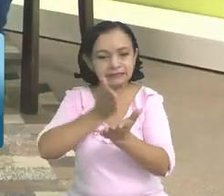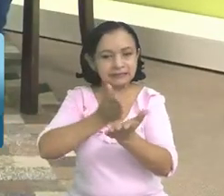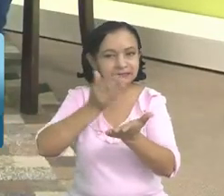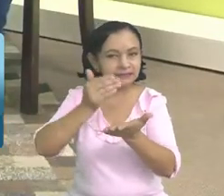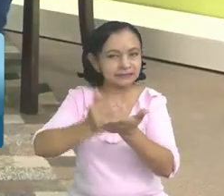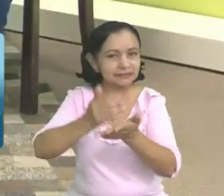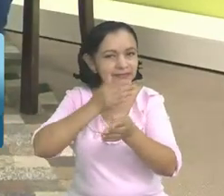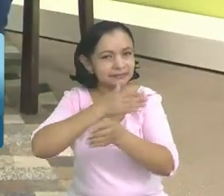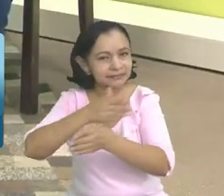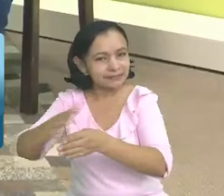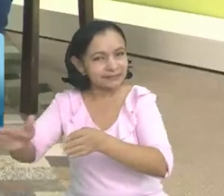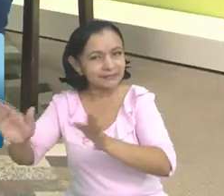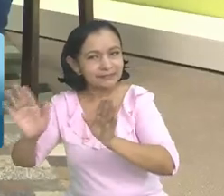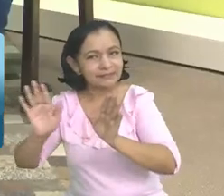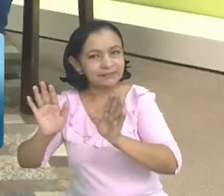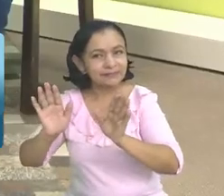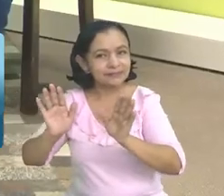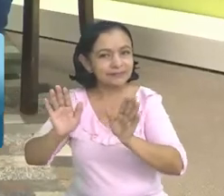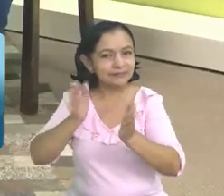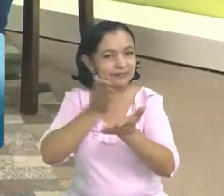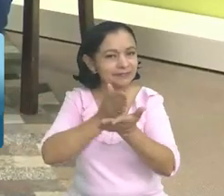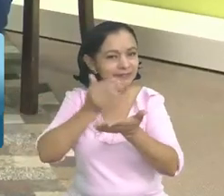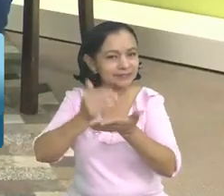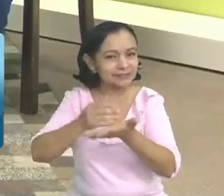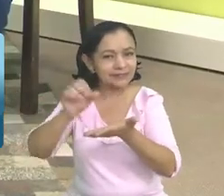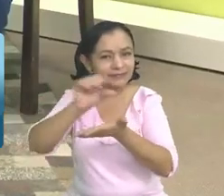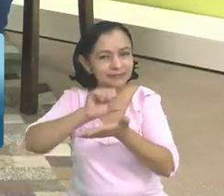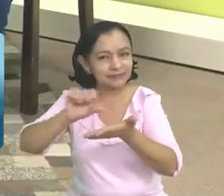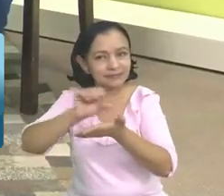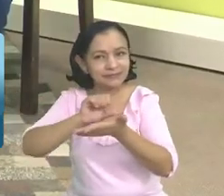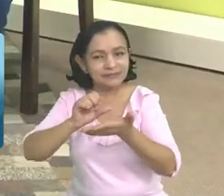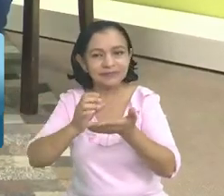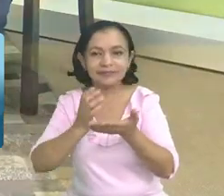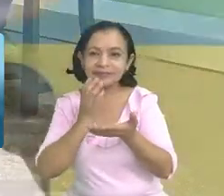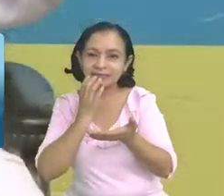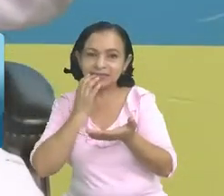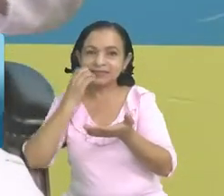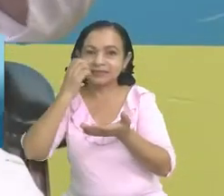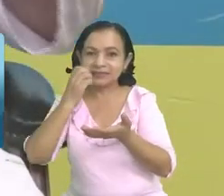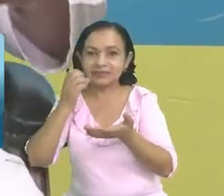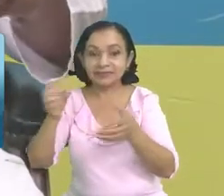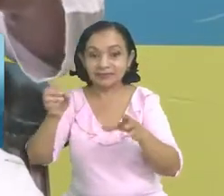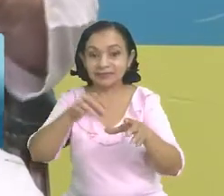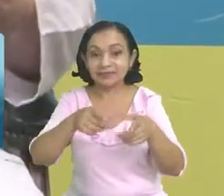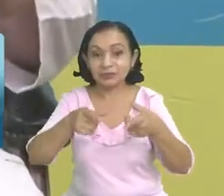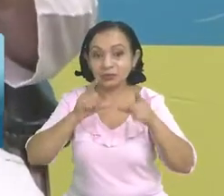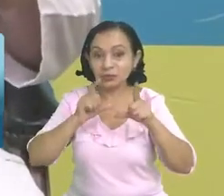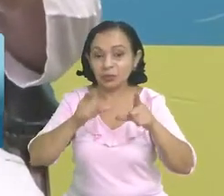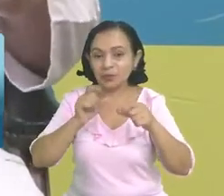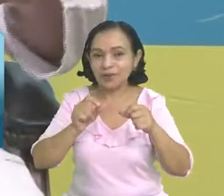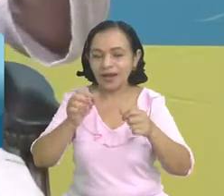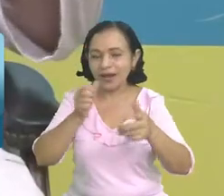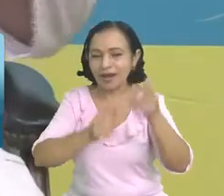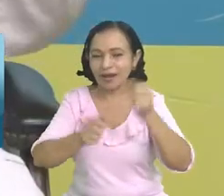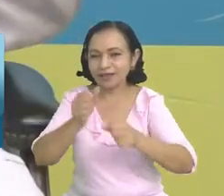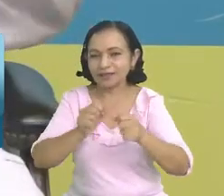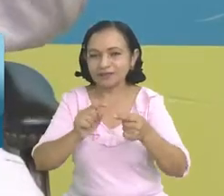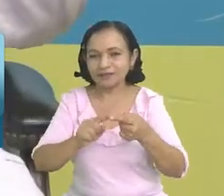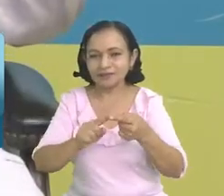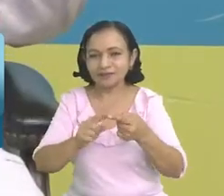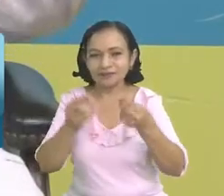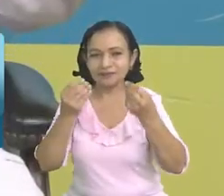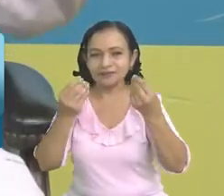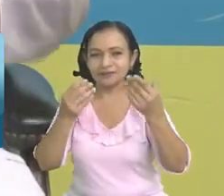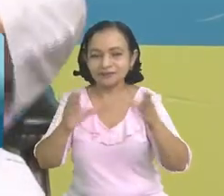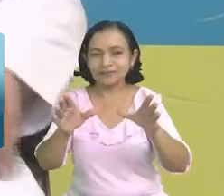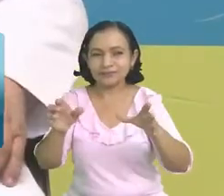aboronado. Echarle queso, crema, chicharrón. Imagínate. Algunos le echan chicharrón, leche, bueno, hay un